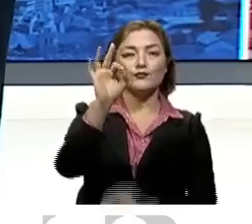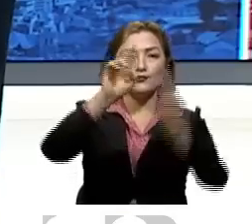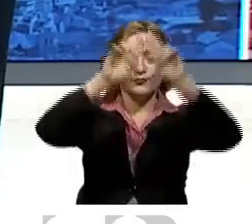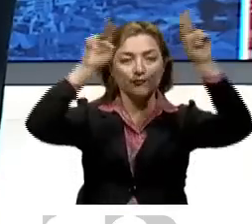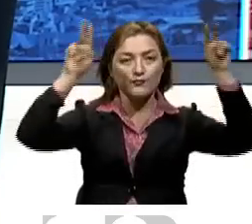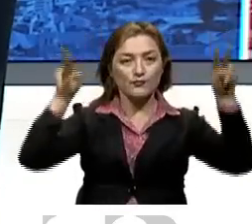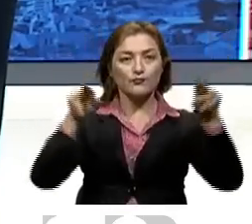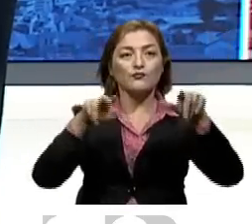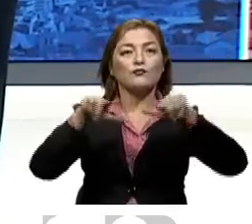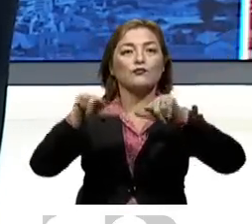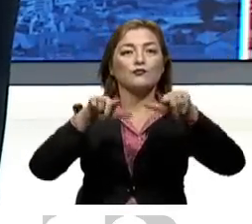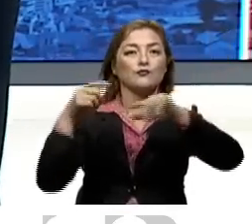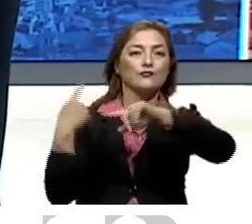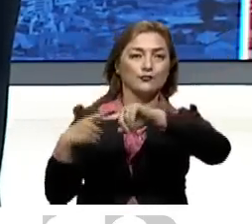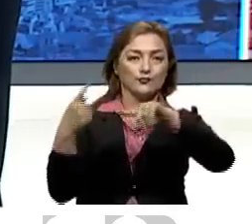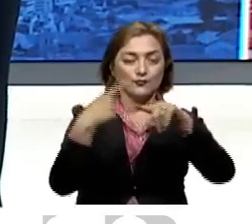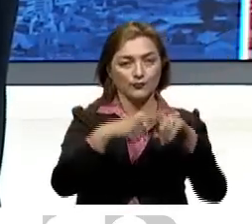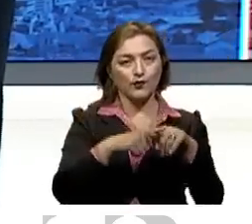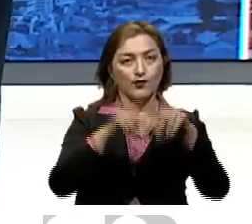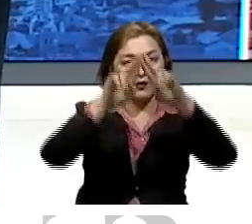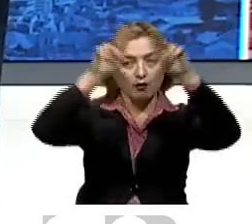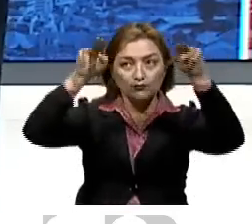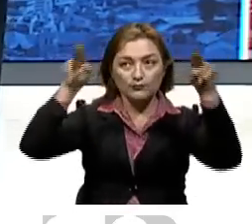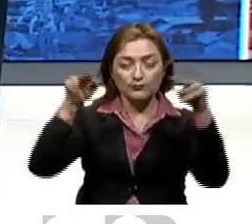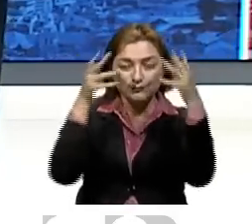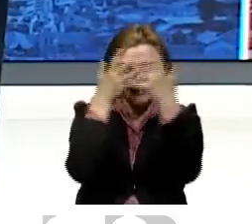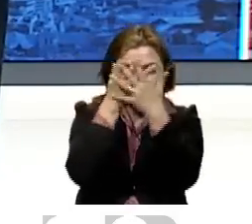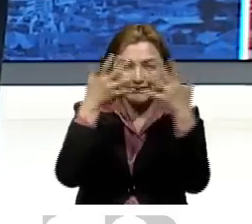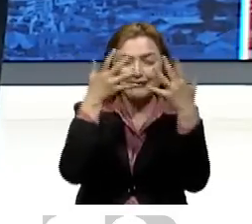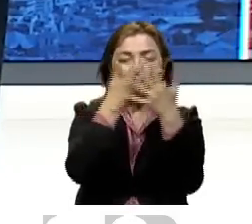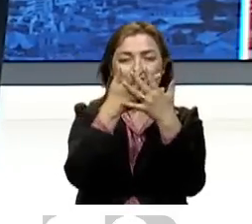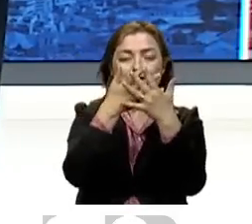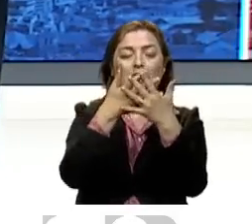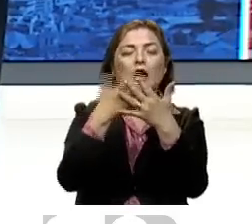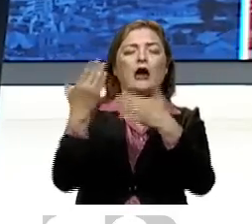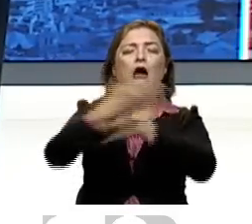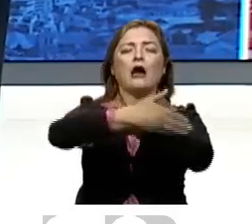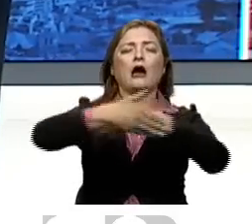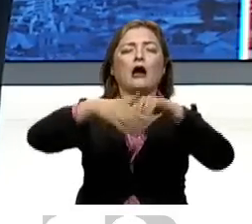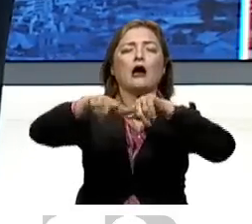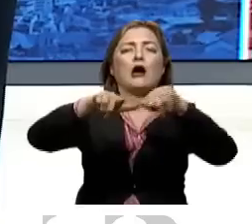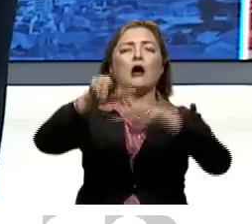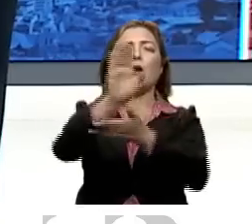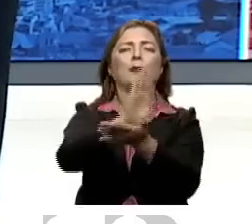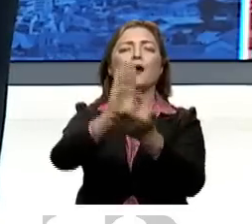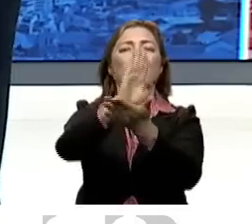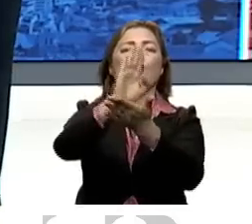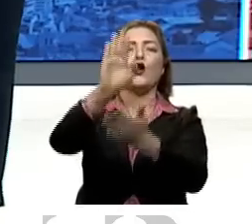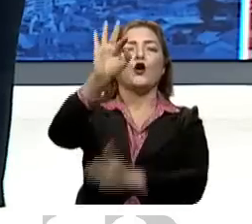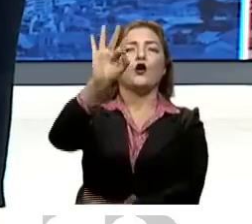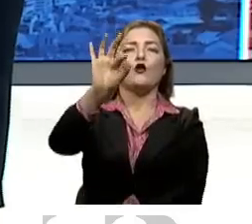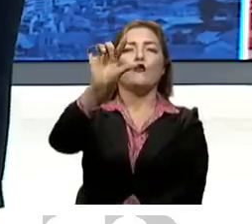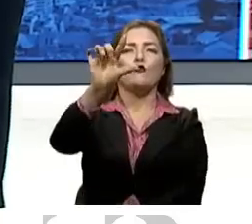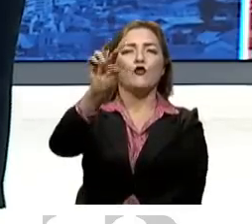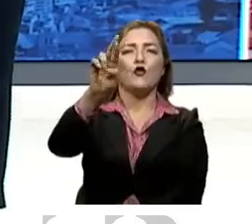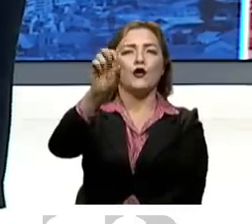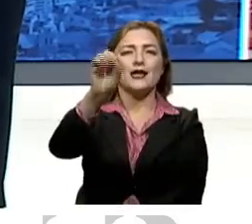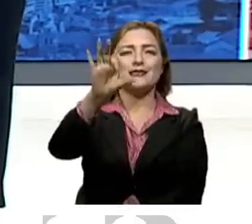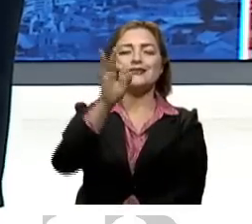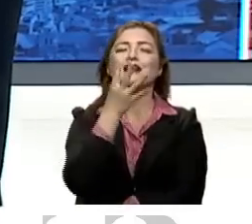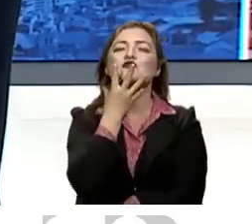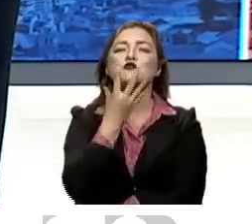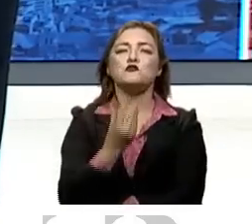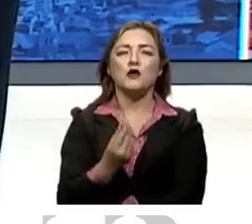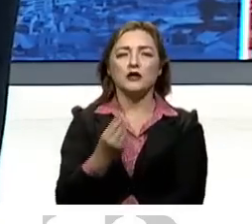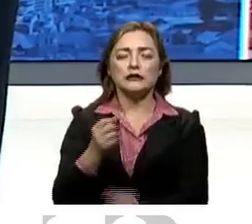nublado, en algunos sectores hay neblina, al menos en por el sector de la Floresta, la González Suárez y parte del Eloy Alfaro, así que